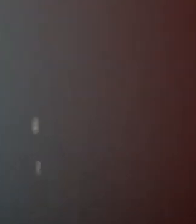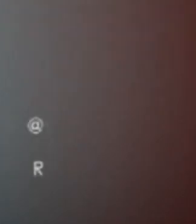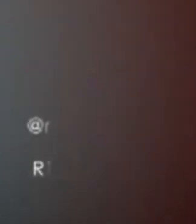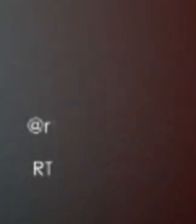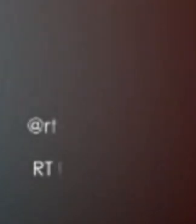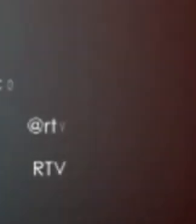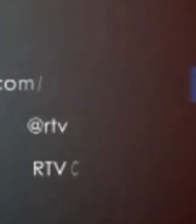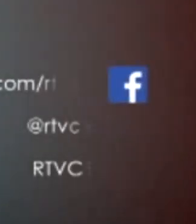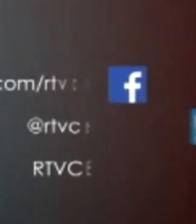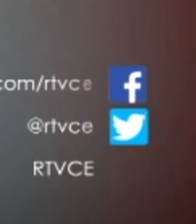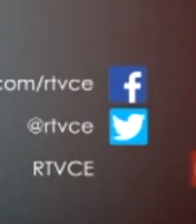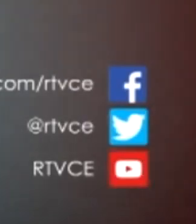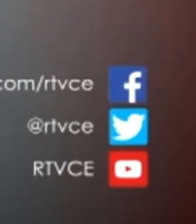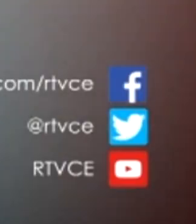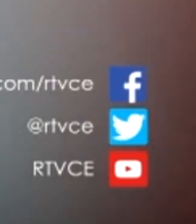¡Gracias!